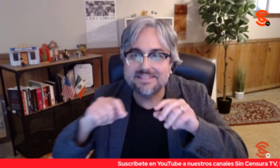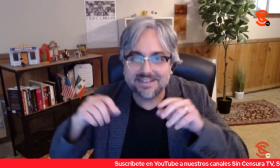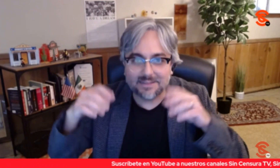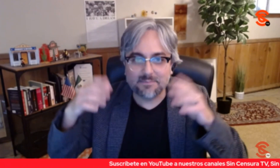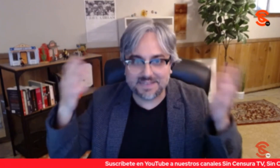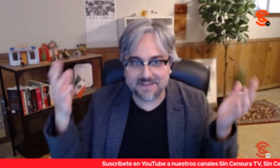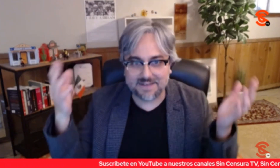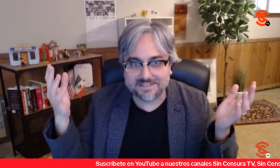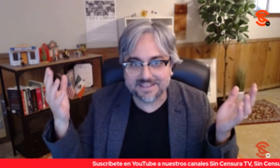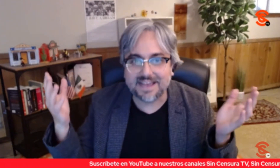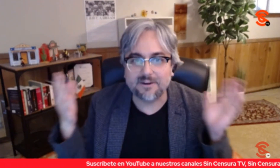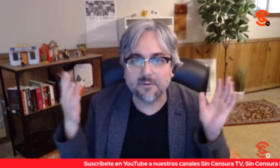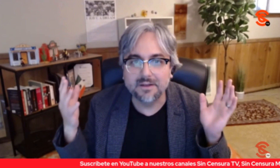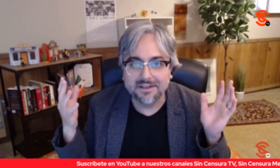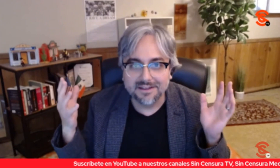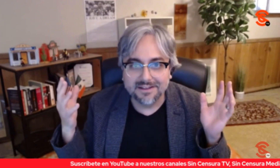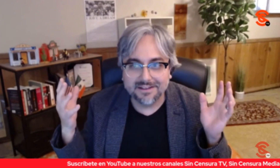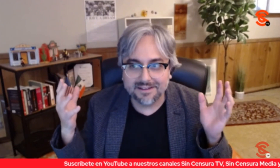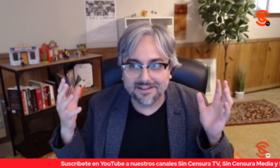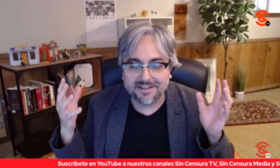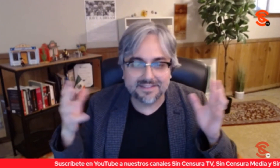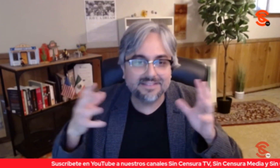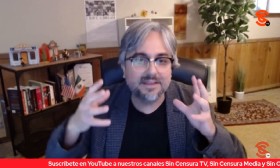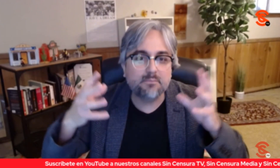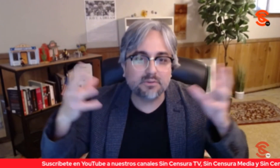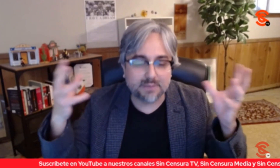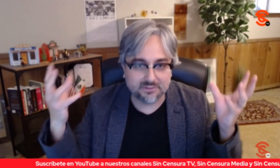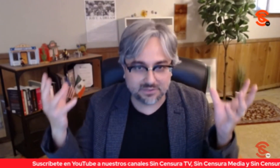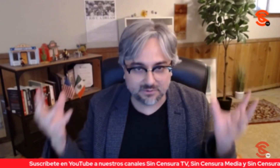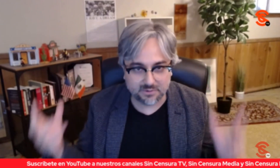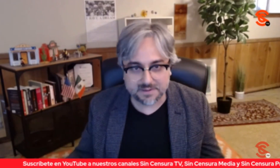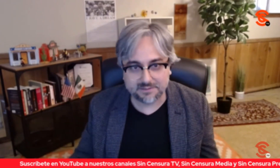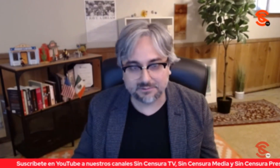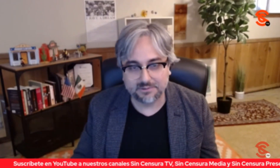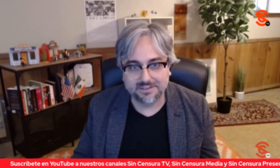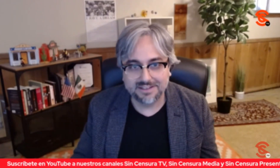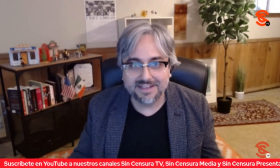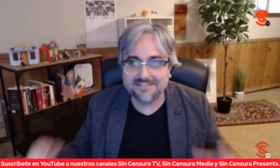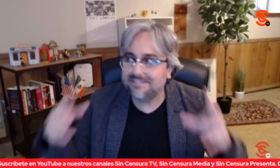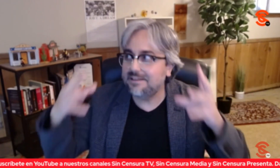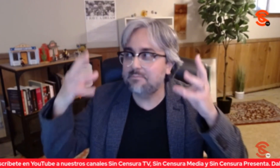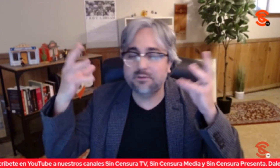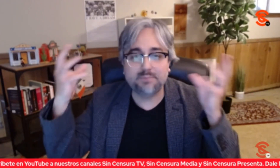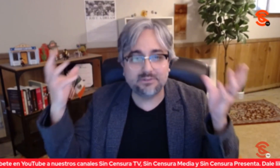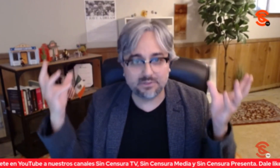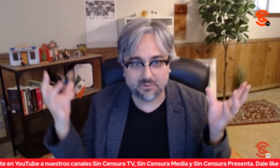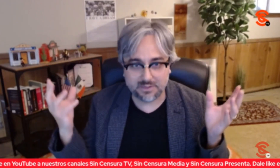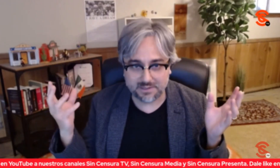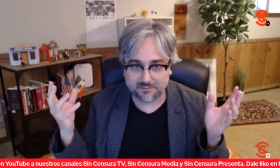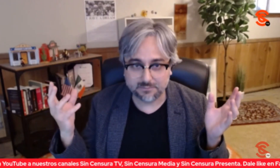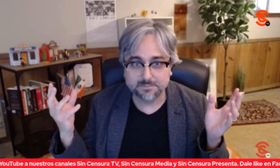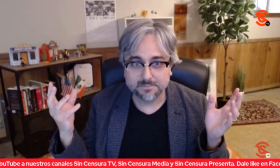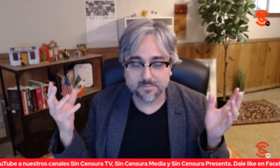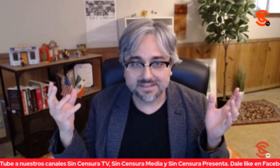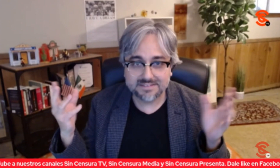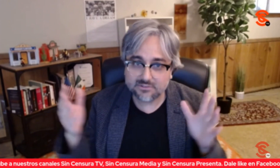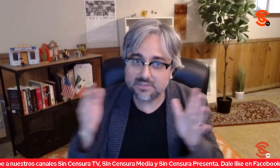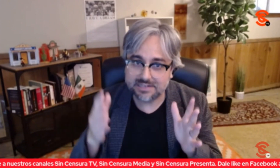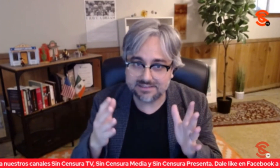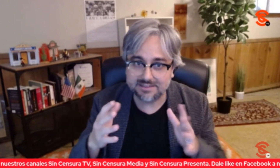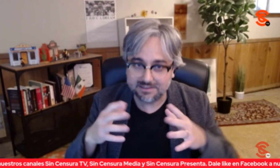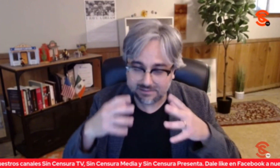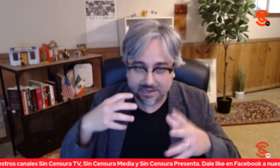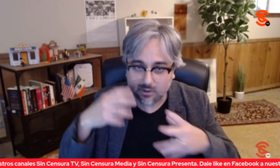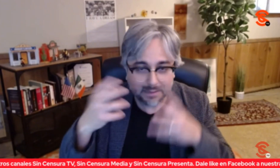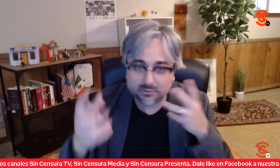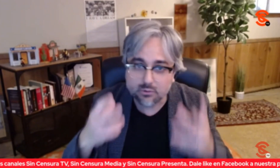hay que pensar también en la física, ¿no? En el tiempo-espacio del universo. En este tiempo-espacio del universo, si esto